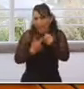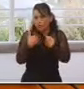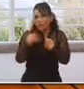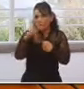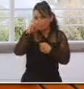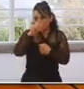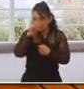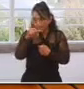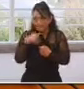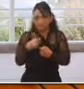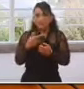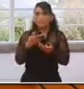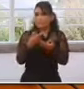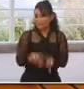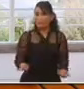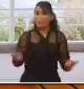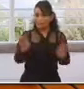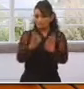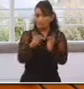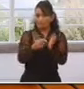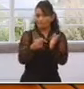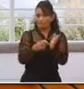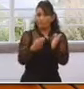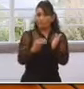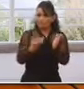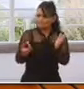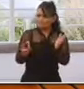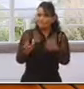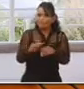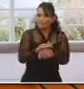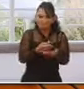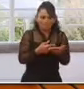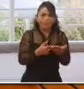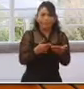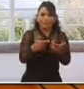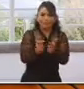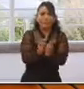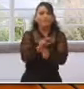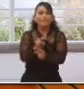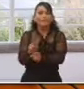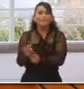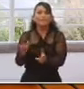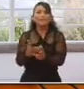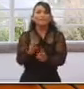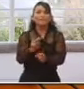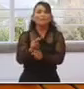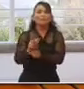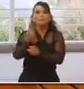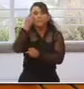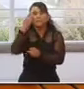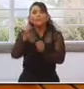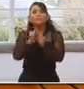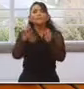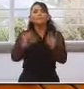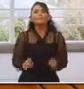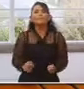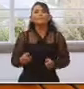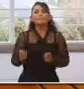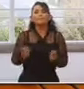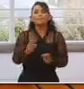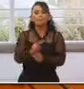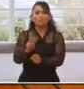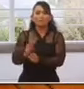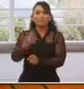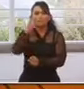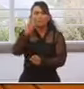parece importantísimo y de mucha relevancia por la naturaleza de este órgano que vigila, supervisa y ejecuta el sistema de control y evaluación gubernamental